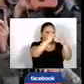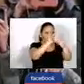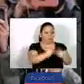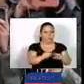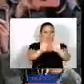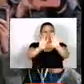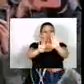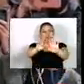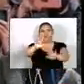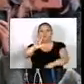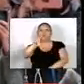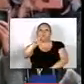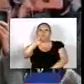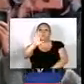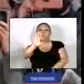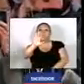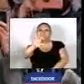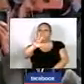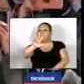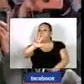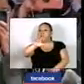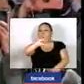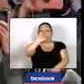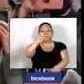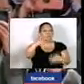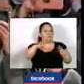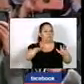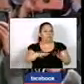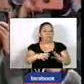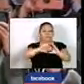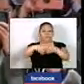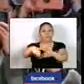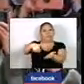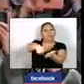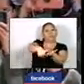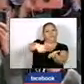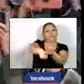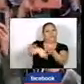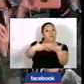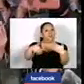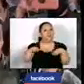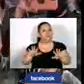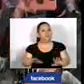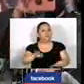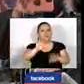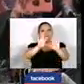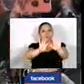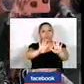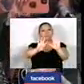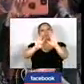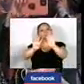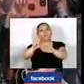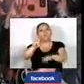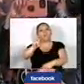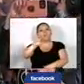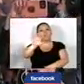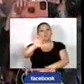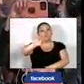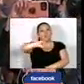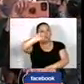98.53 en el caso de la Asamblea Legislativa 99.5